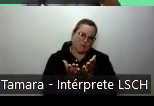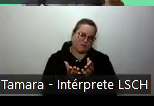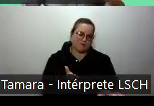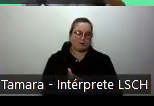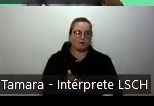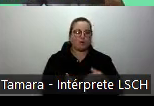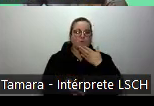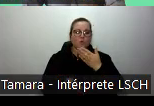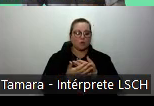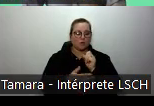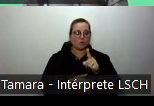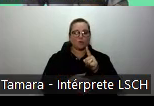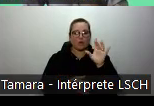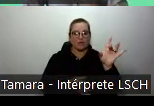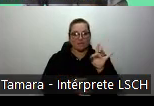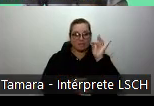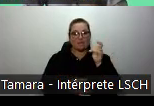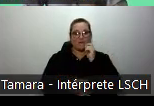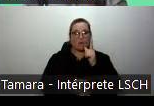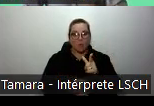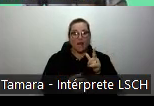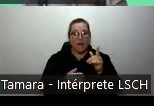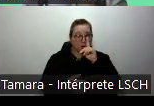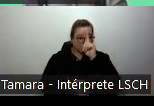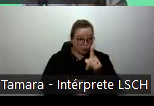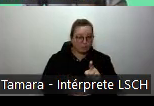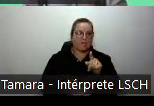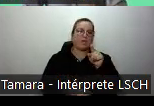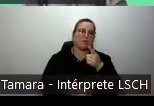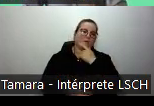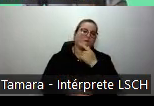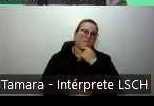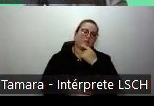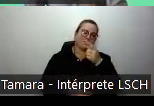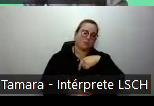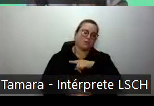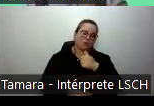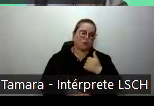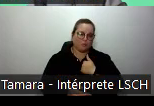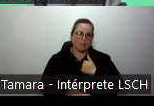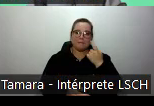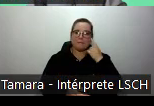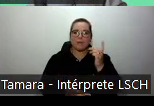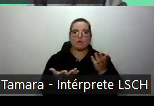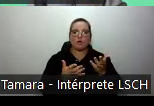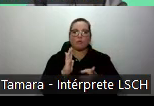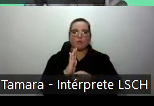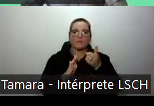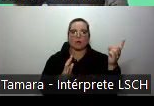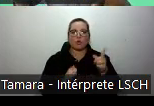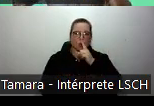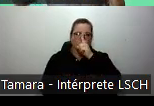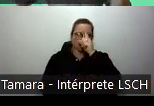identificas el hábito que te va a ayudar en cada actividad esto te hace todo mucho más fácil de cumplir Pero cómo se desarrolla un hábito